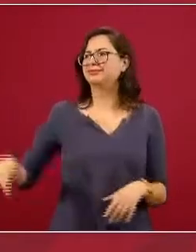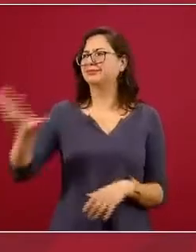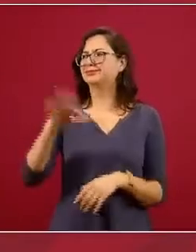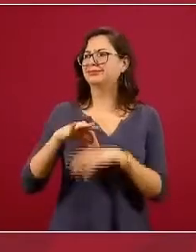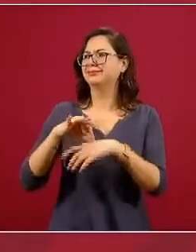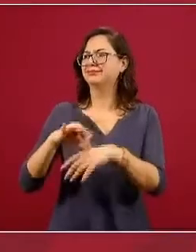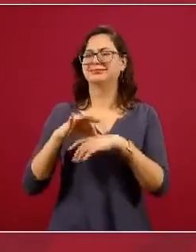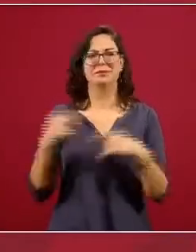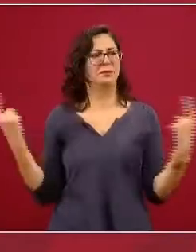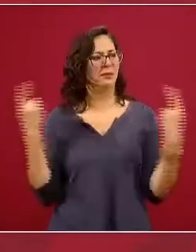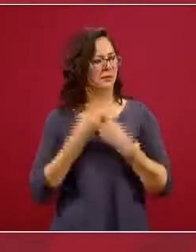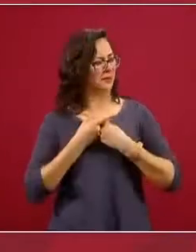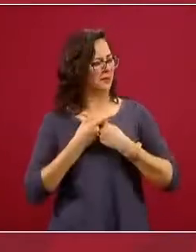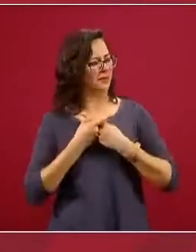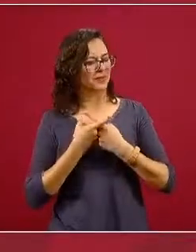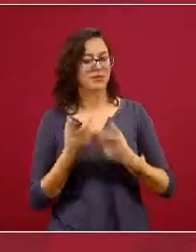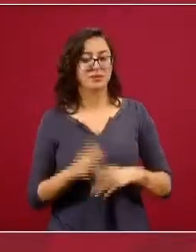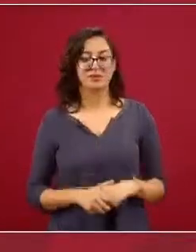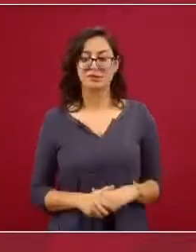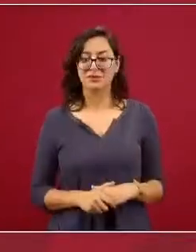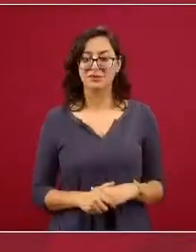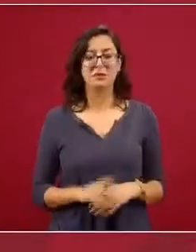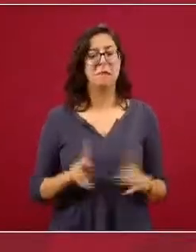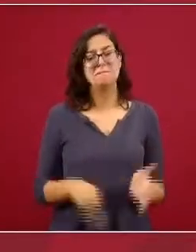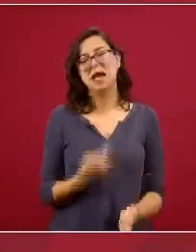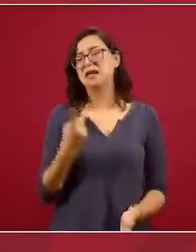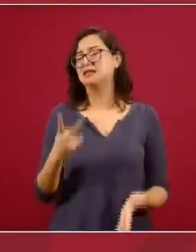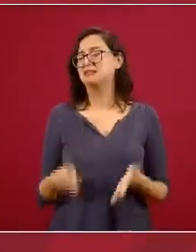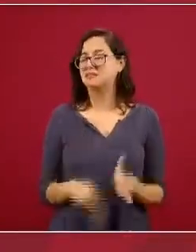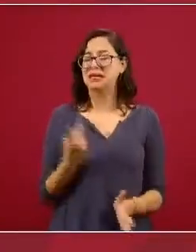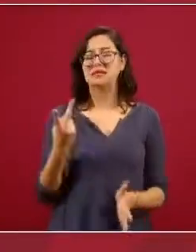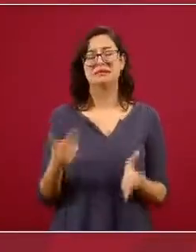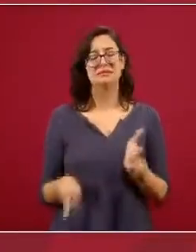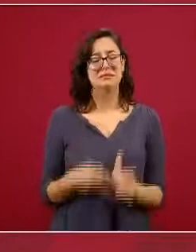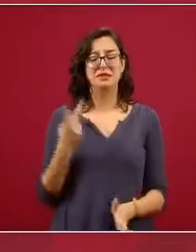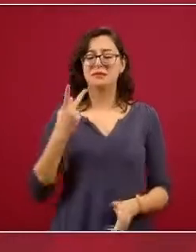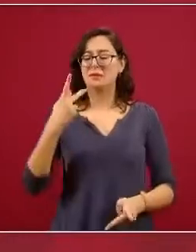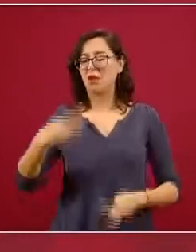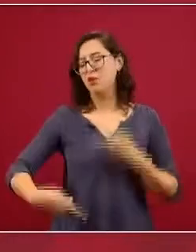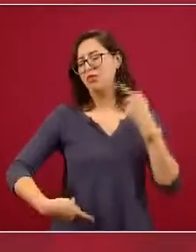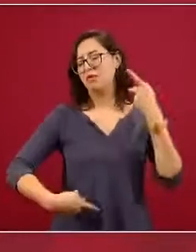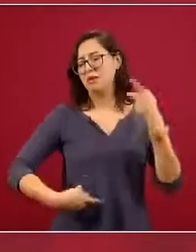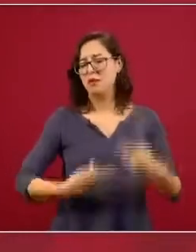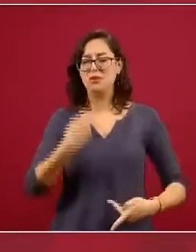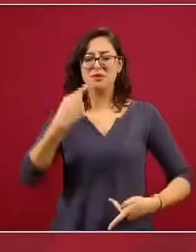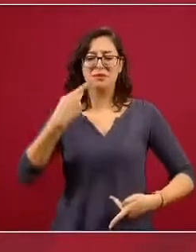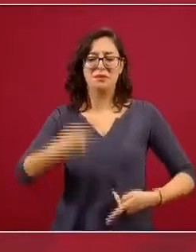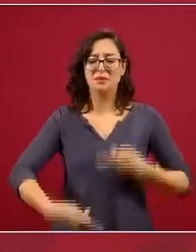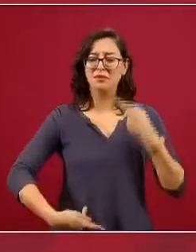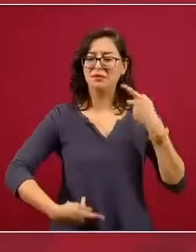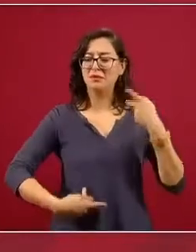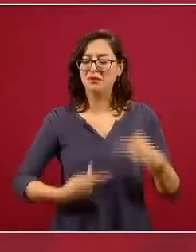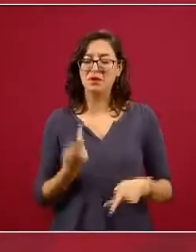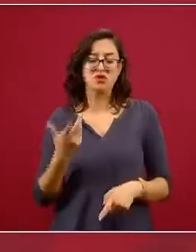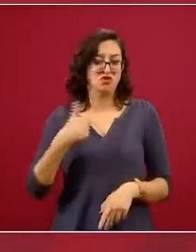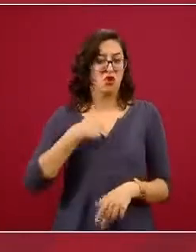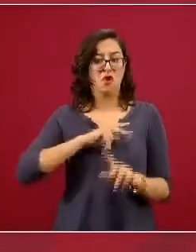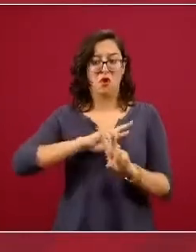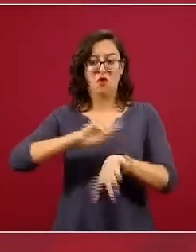público. Me lo preguntan una y otra vez. Acabo de ir a Tabasco, me abordaron en el